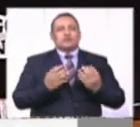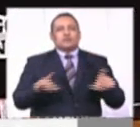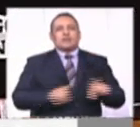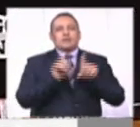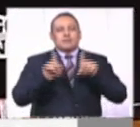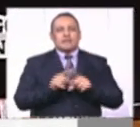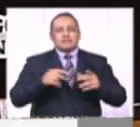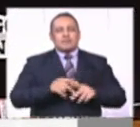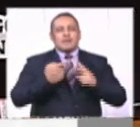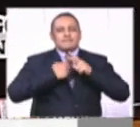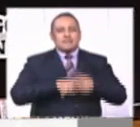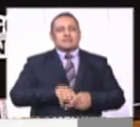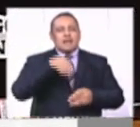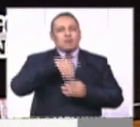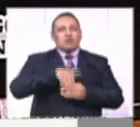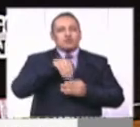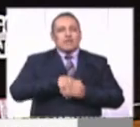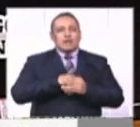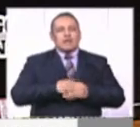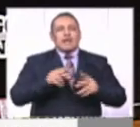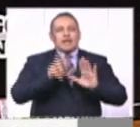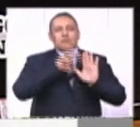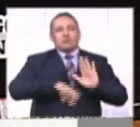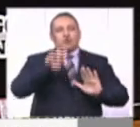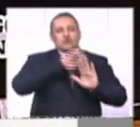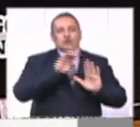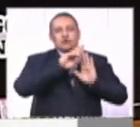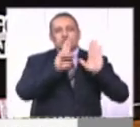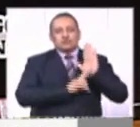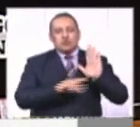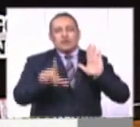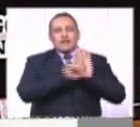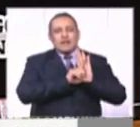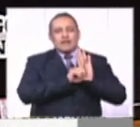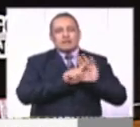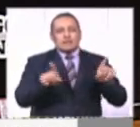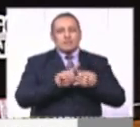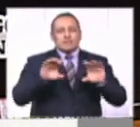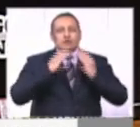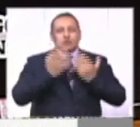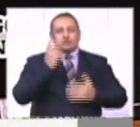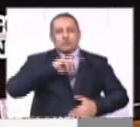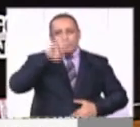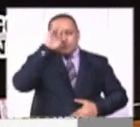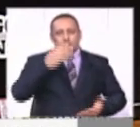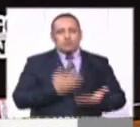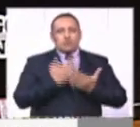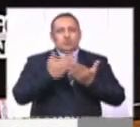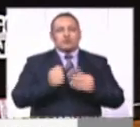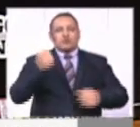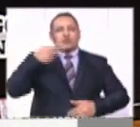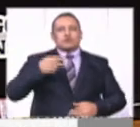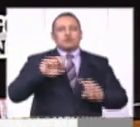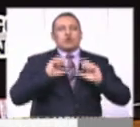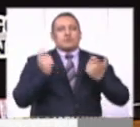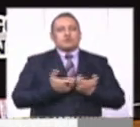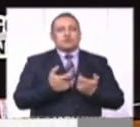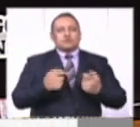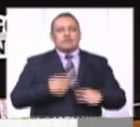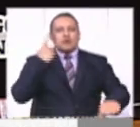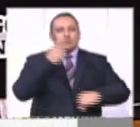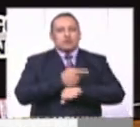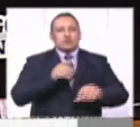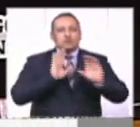se va proceder a votar el proyecto de resolución legislativa del Congreso propuesto por la subcomisión de